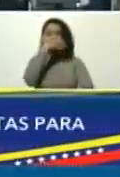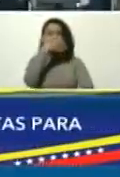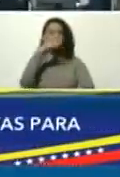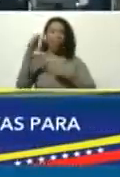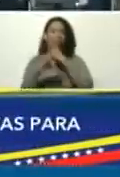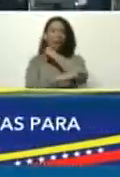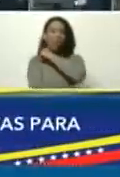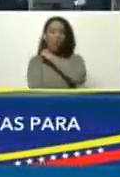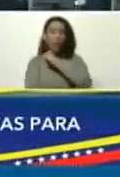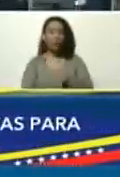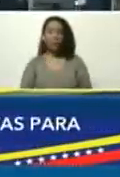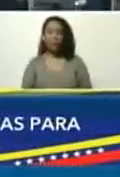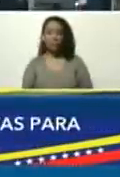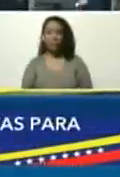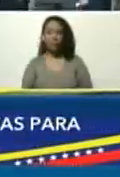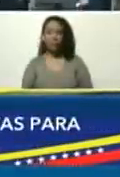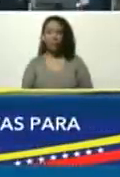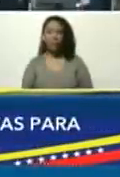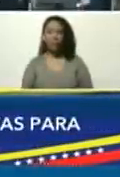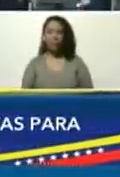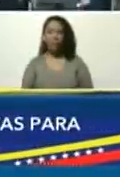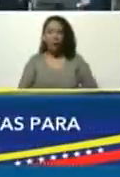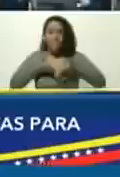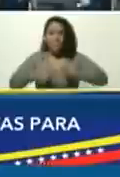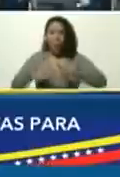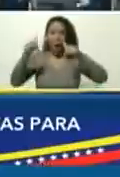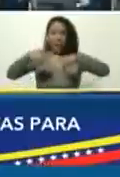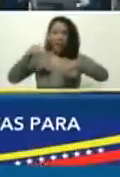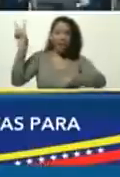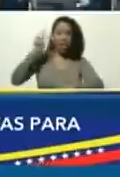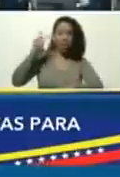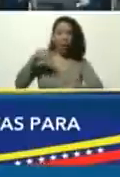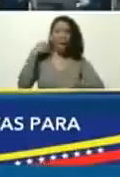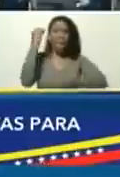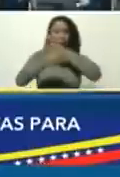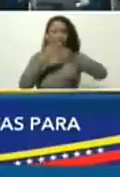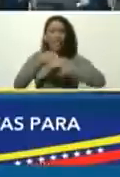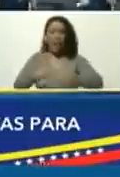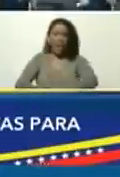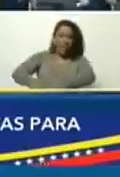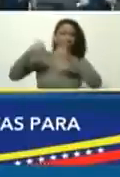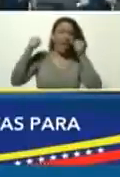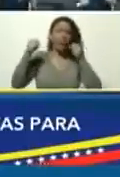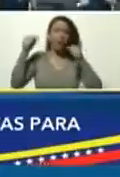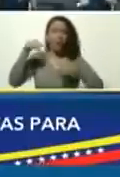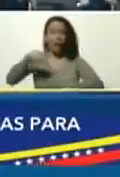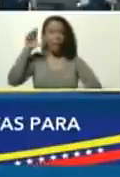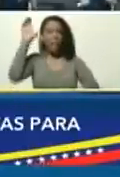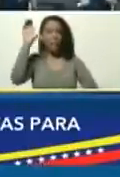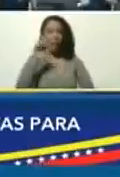traidores nacidos en Venezuela para hacerle daño a la patria.